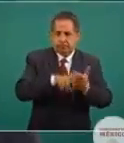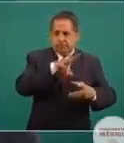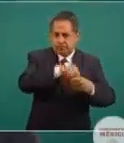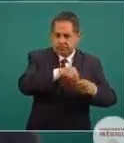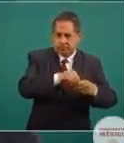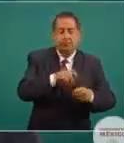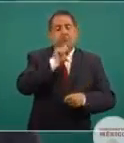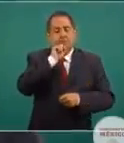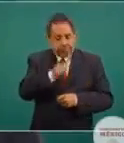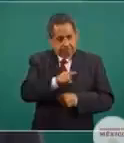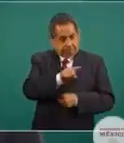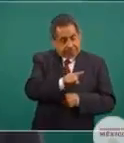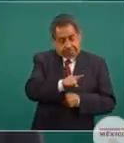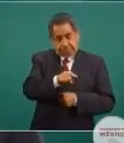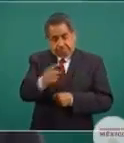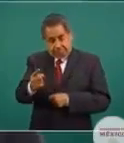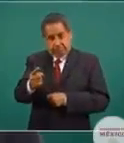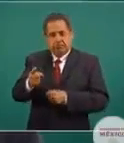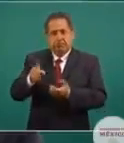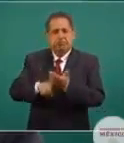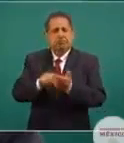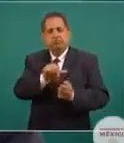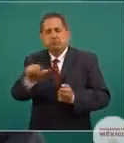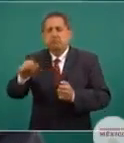a iniciar